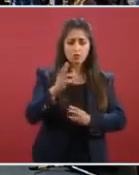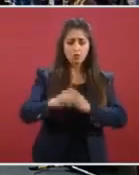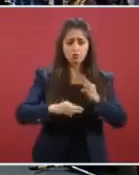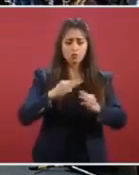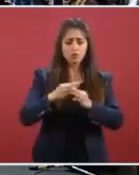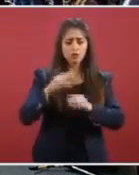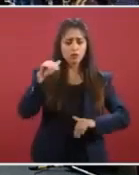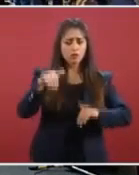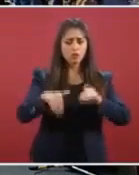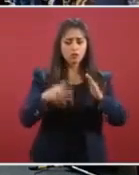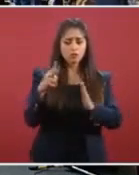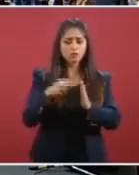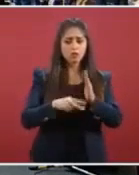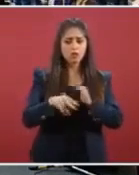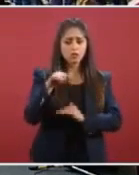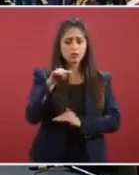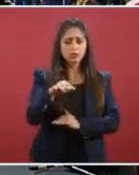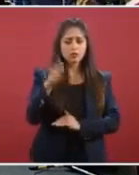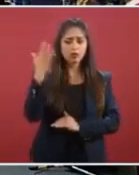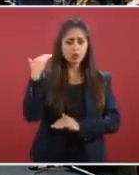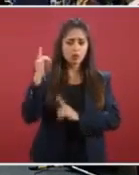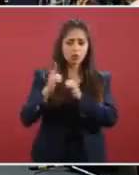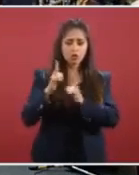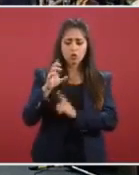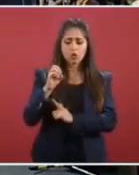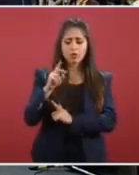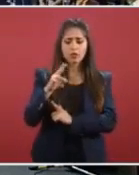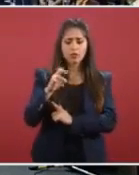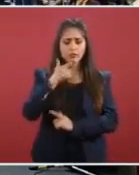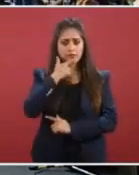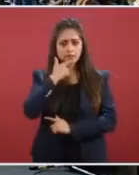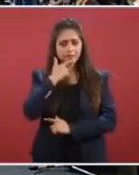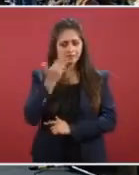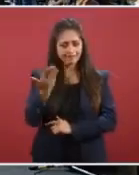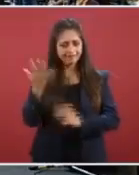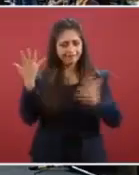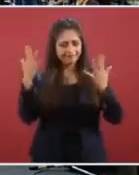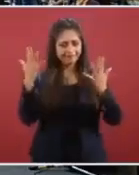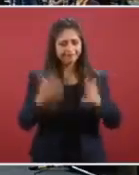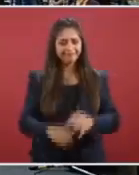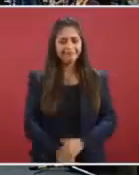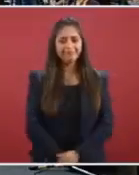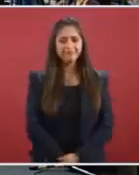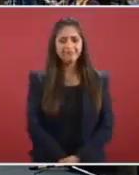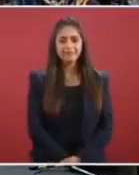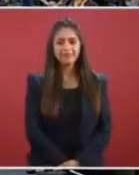Paranatación 2019 en Londres, Inglaterra. Un fuerte aplauso, por favor.